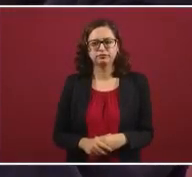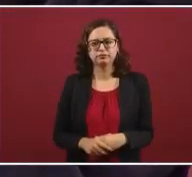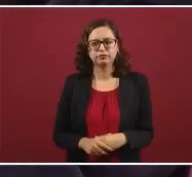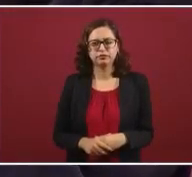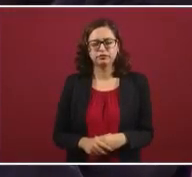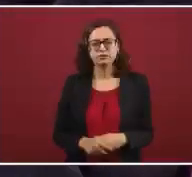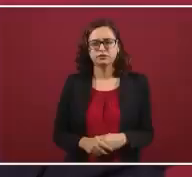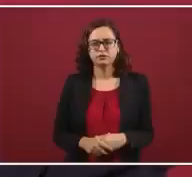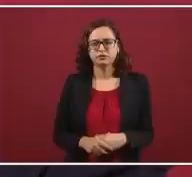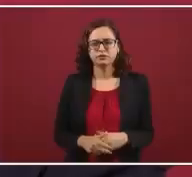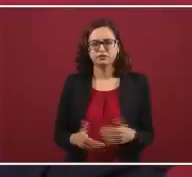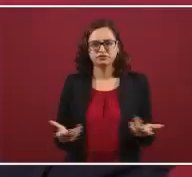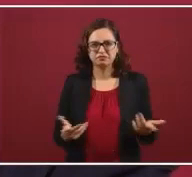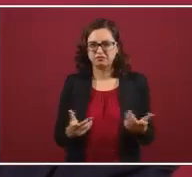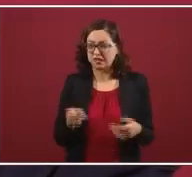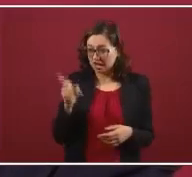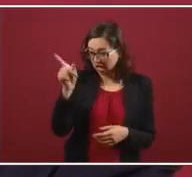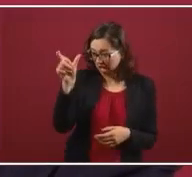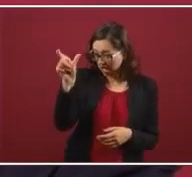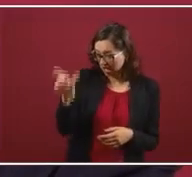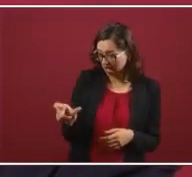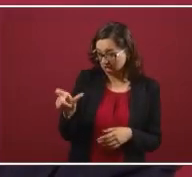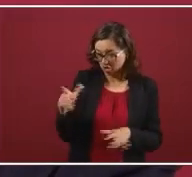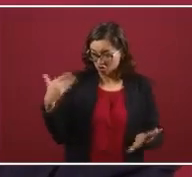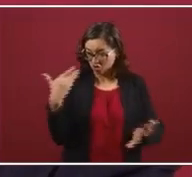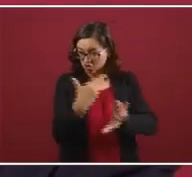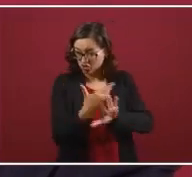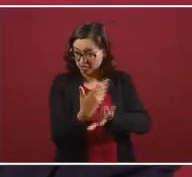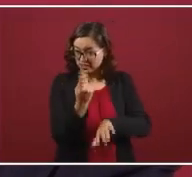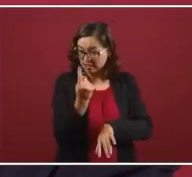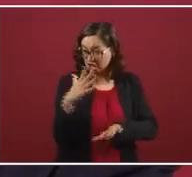acababa con el prestigio de un dirigente.